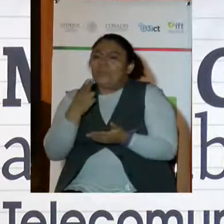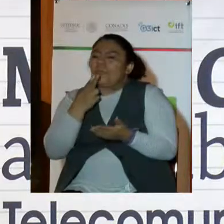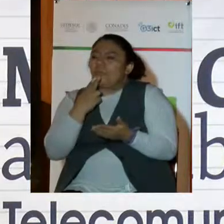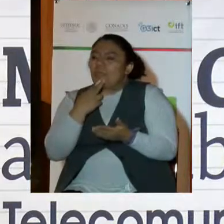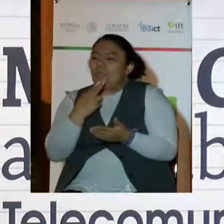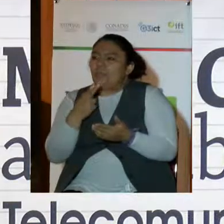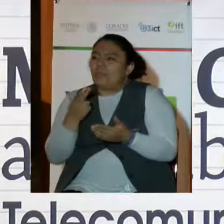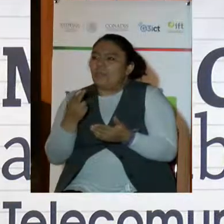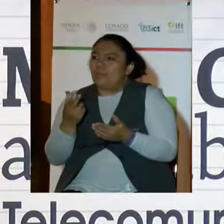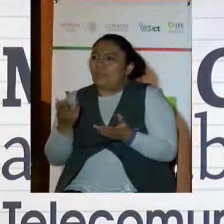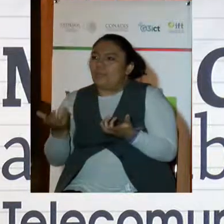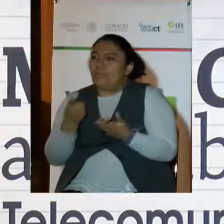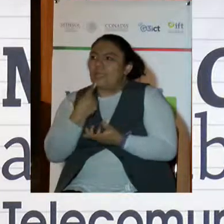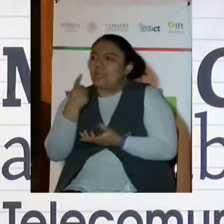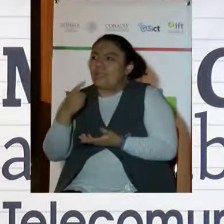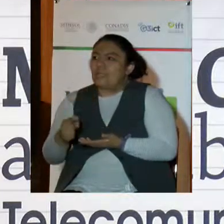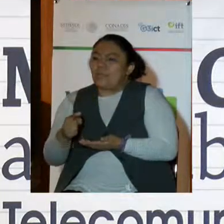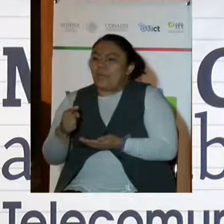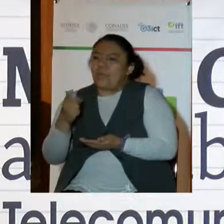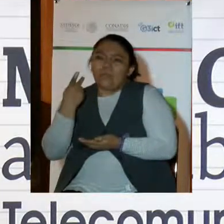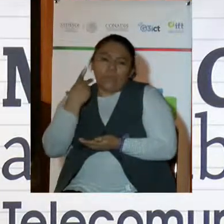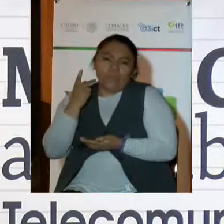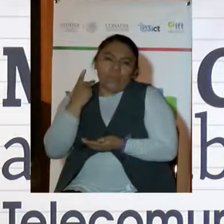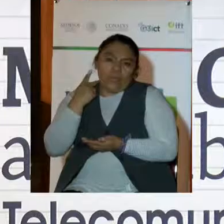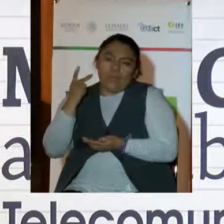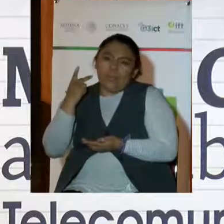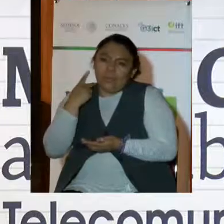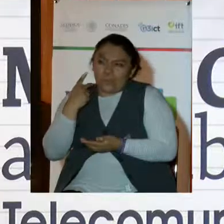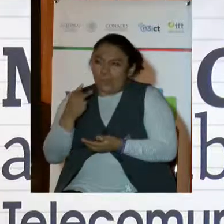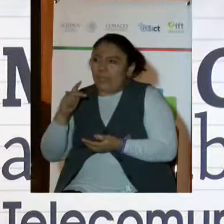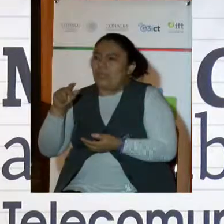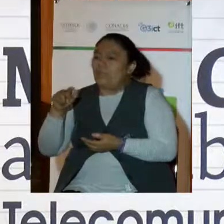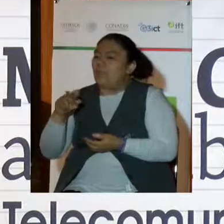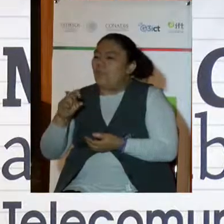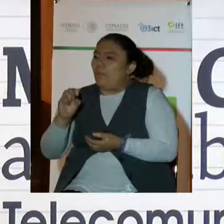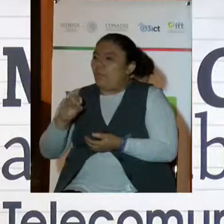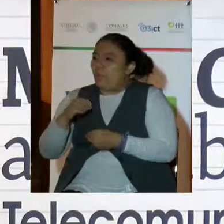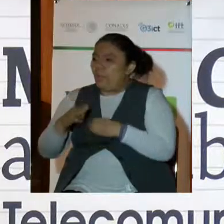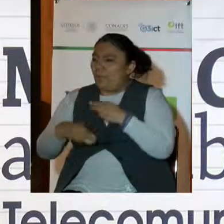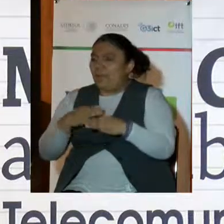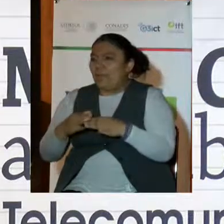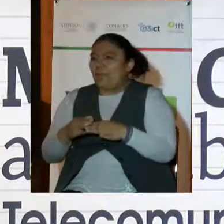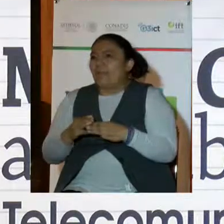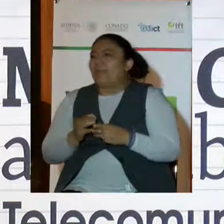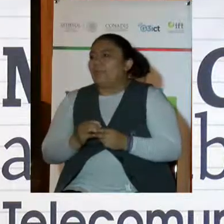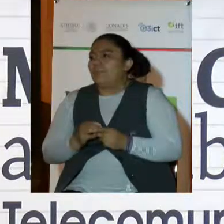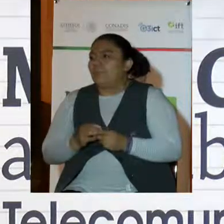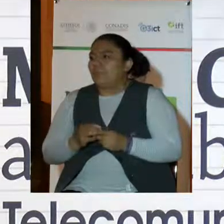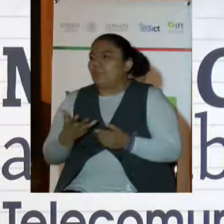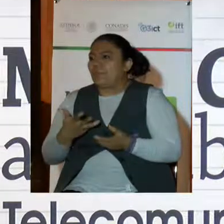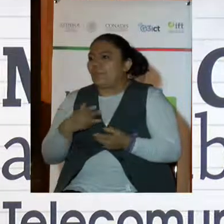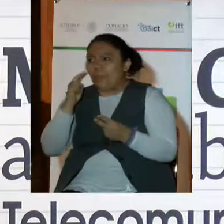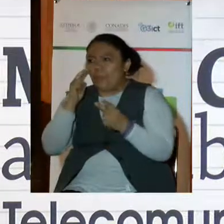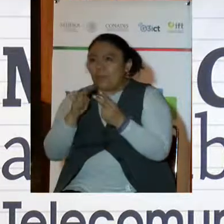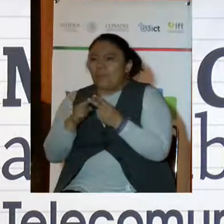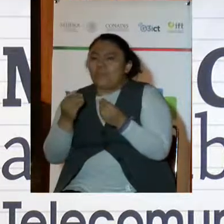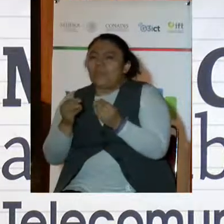quejas. Las decisiones, sea de políticas públicas o del mercado, se toman muchas veces